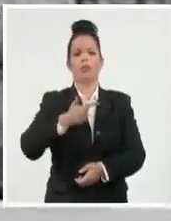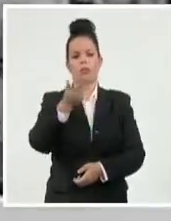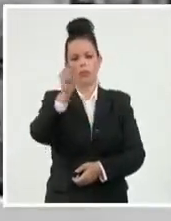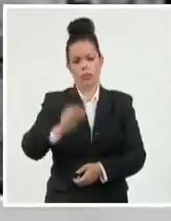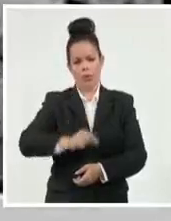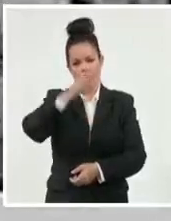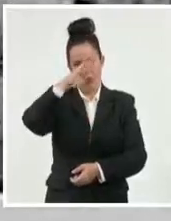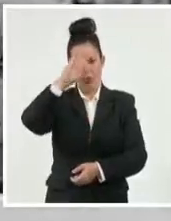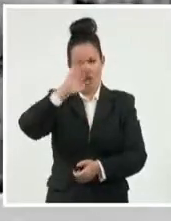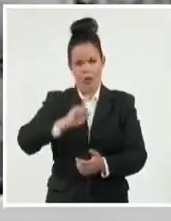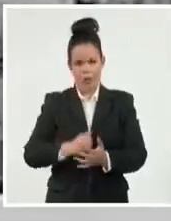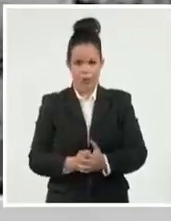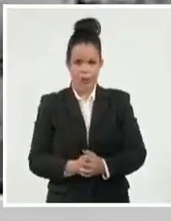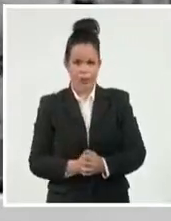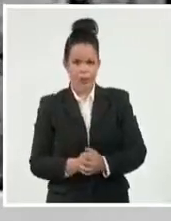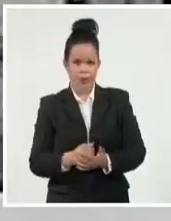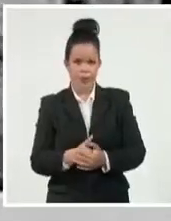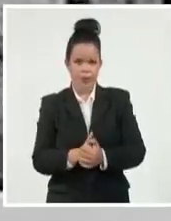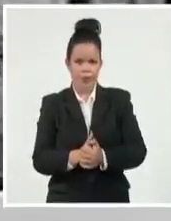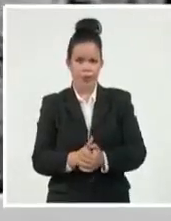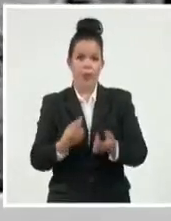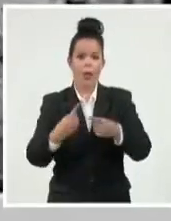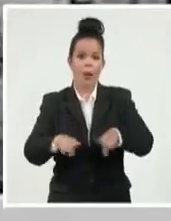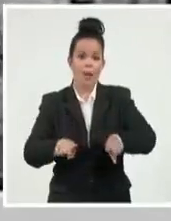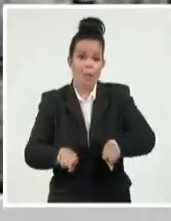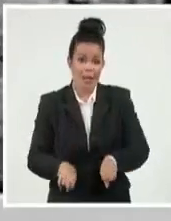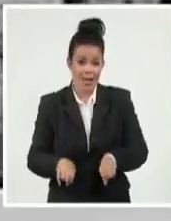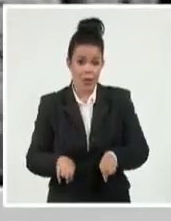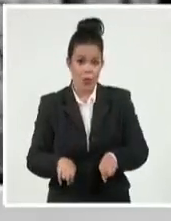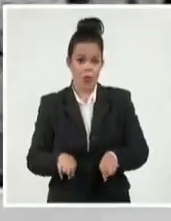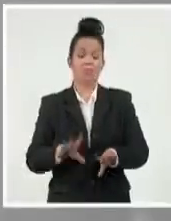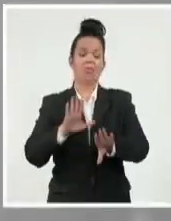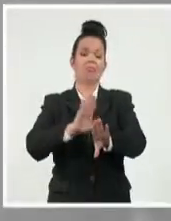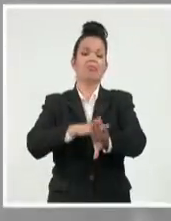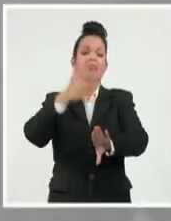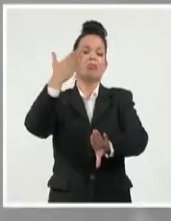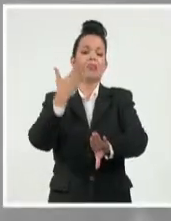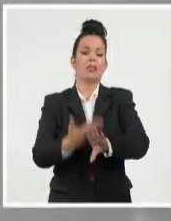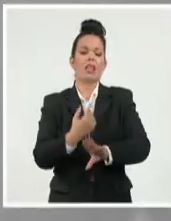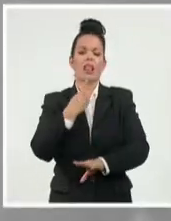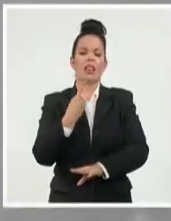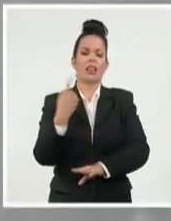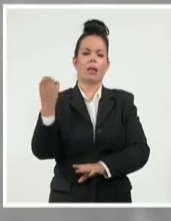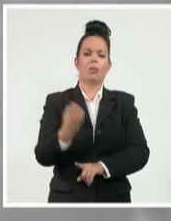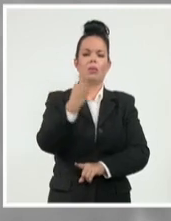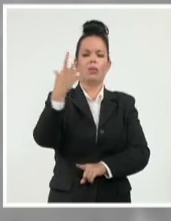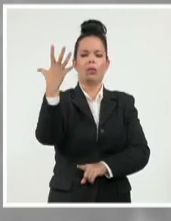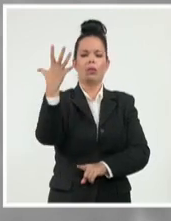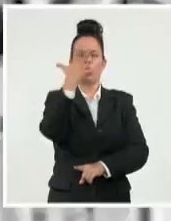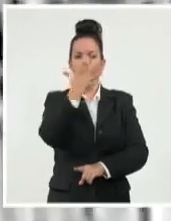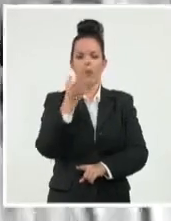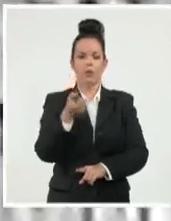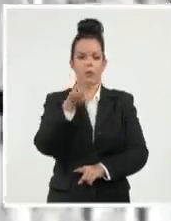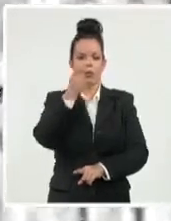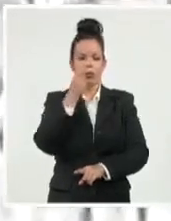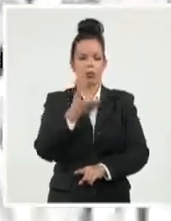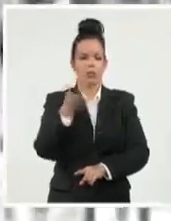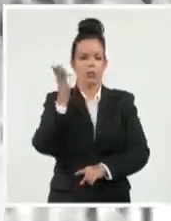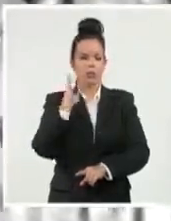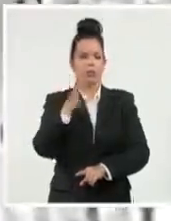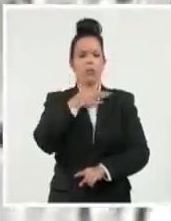Sin embargo, se considera como el primer cineasta de esta isla a Enrique Díaz Quesada, con su película